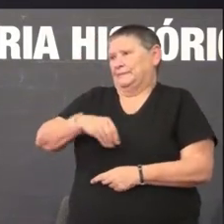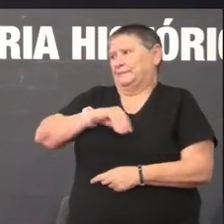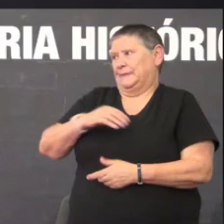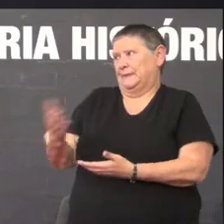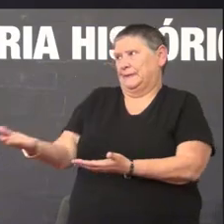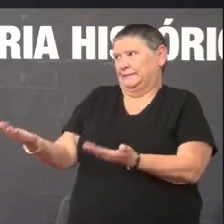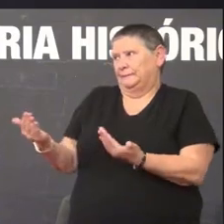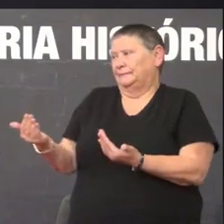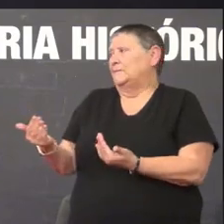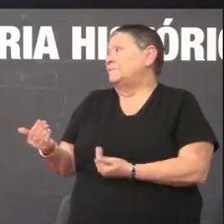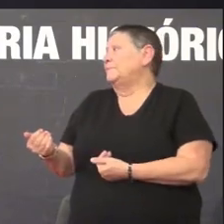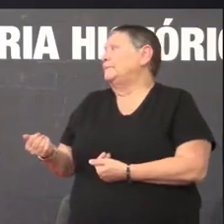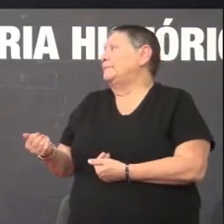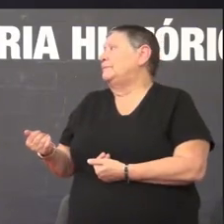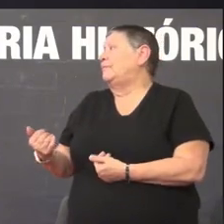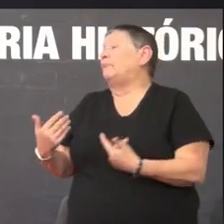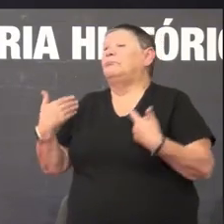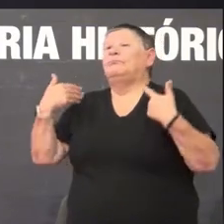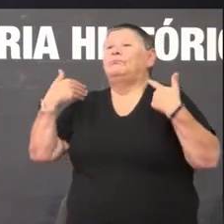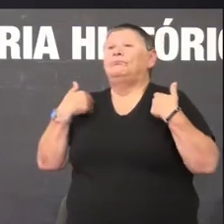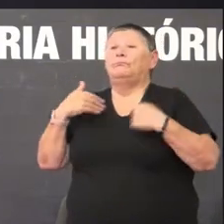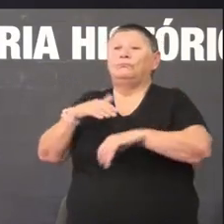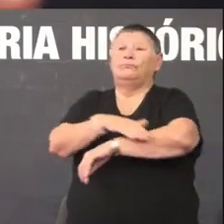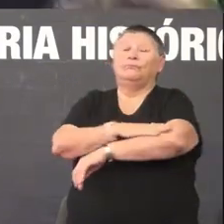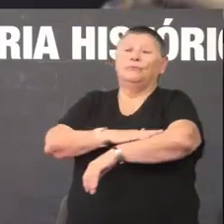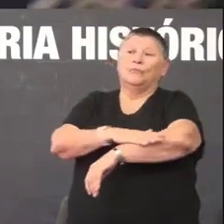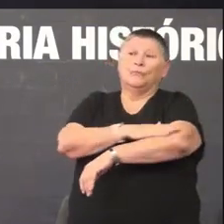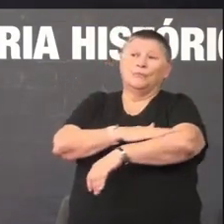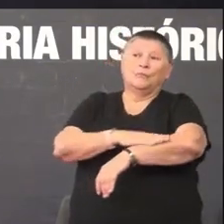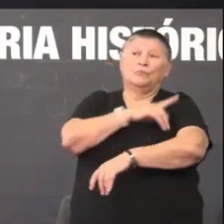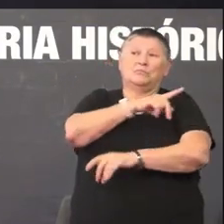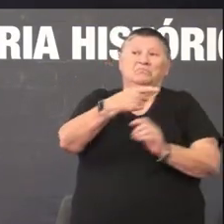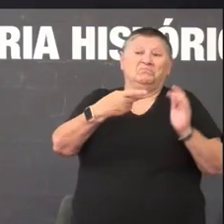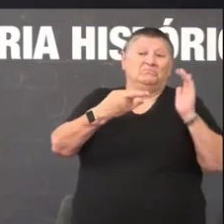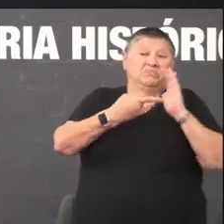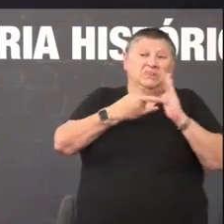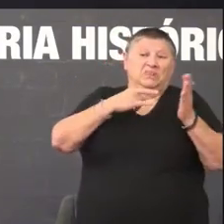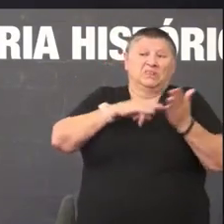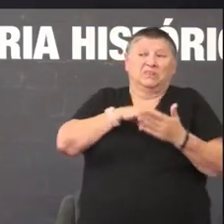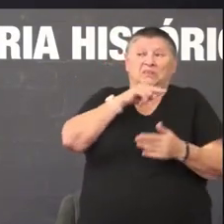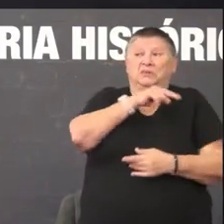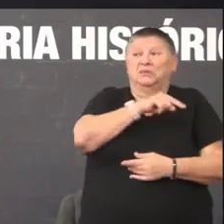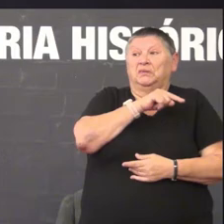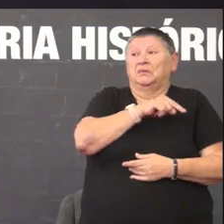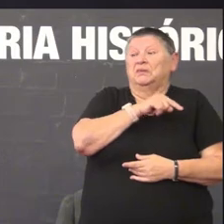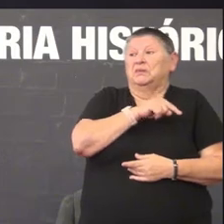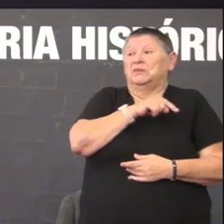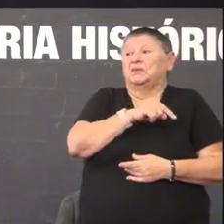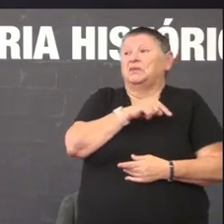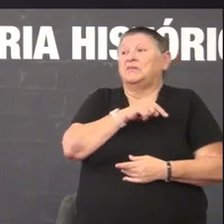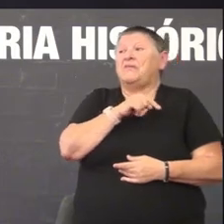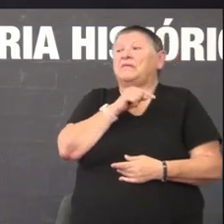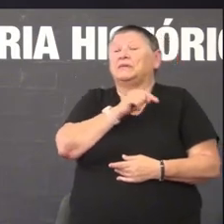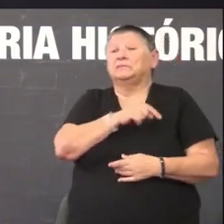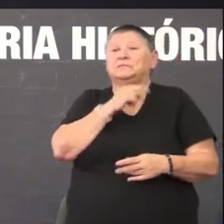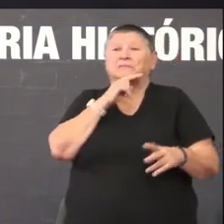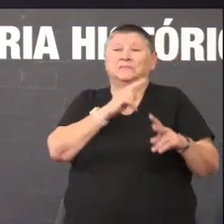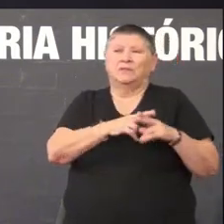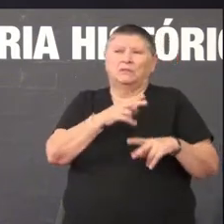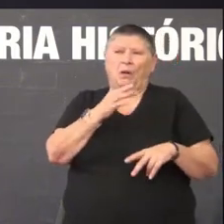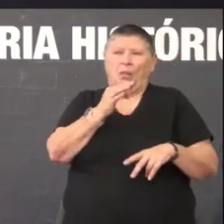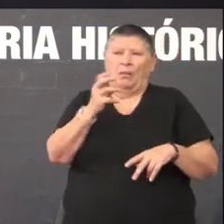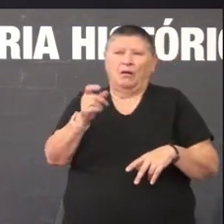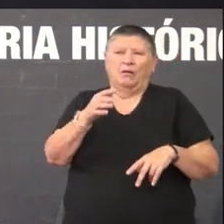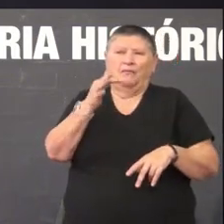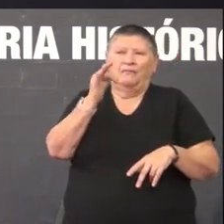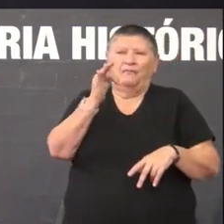Y el encargado del gobierno de hacer estas cosas, que es un técnico, le llaman, creo que es Francisco Fernández Ordóñez, le